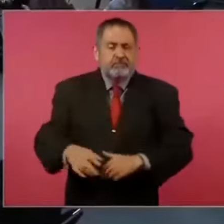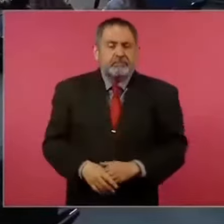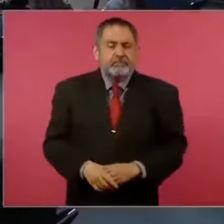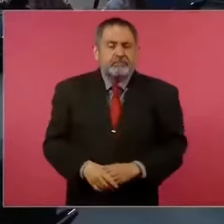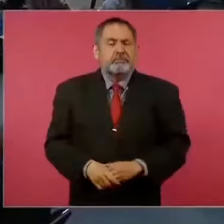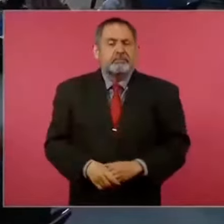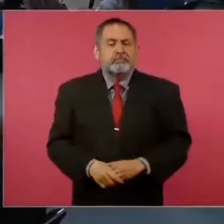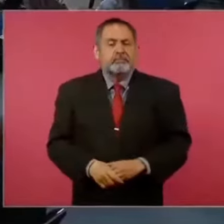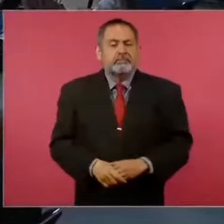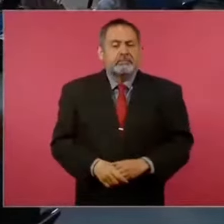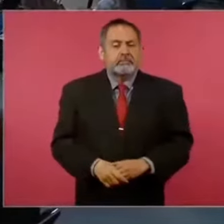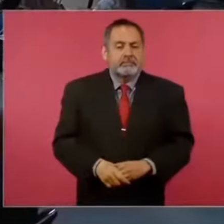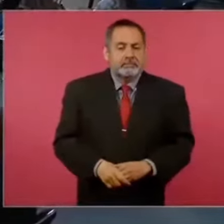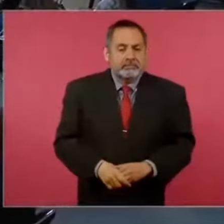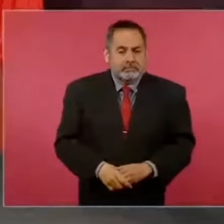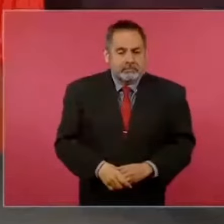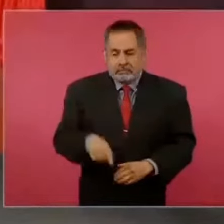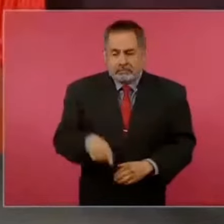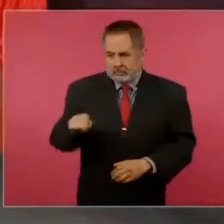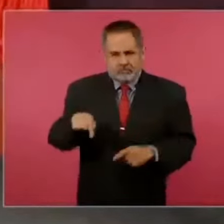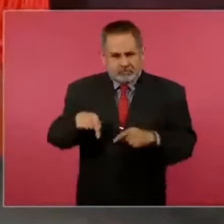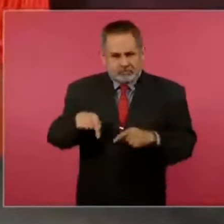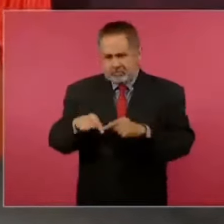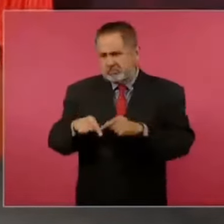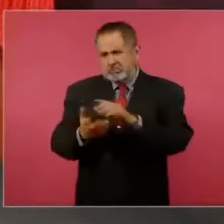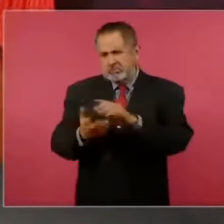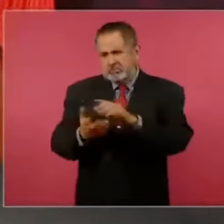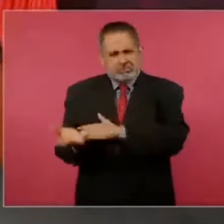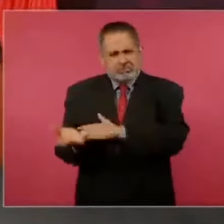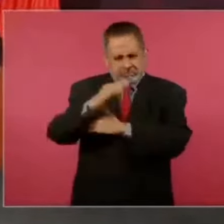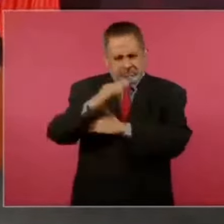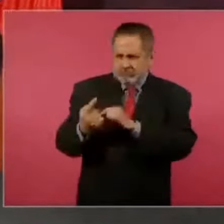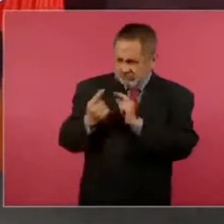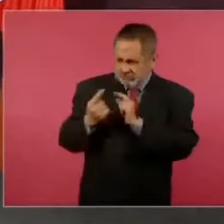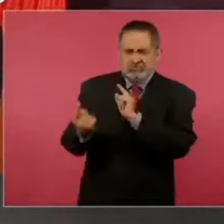Va a ser en el transcurso de la mañana.